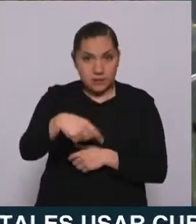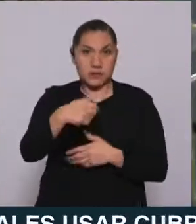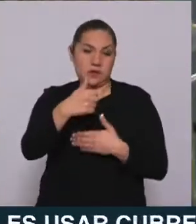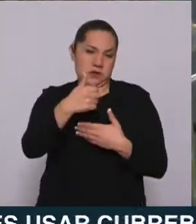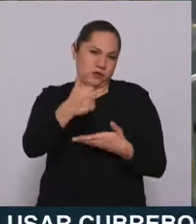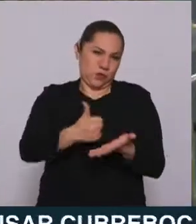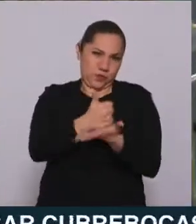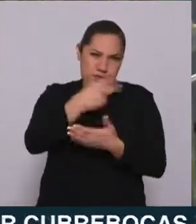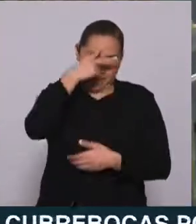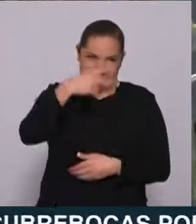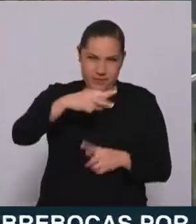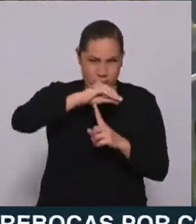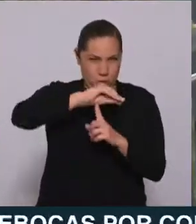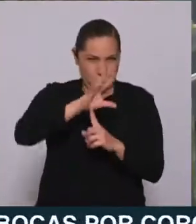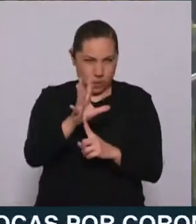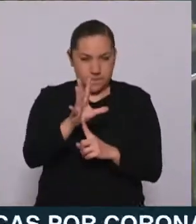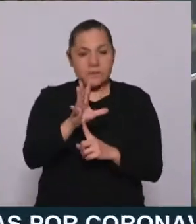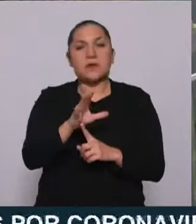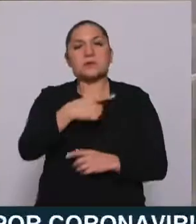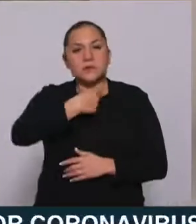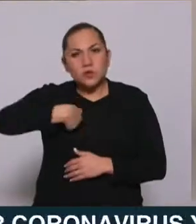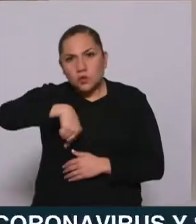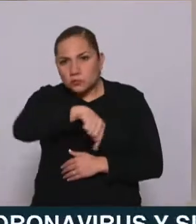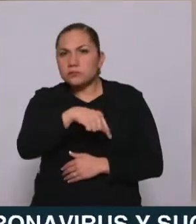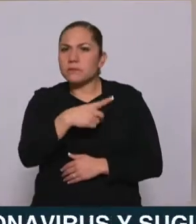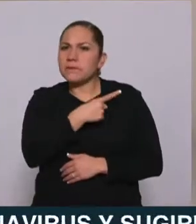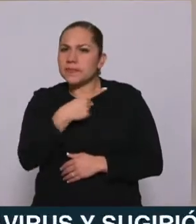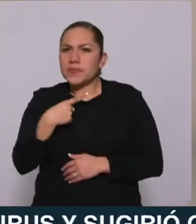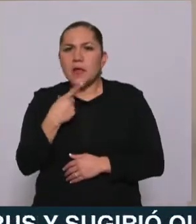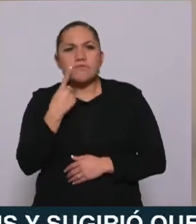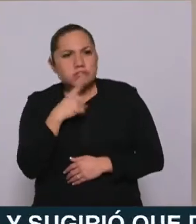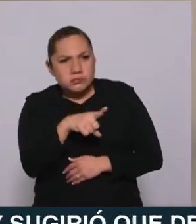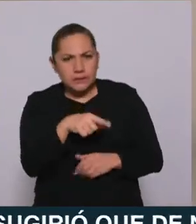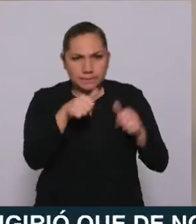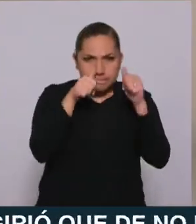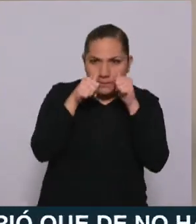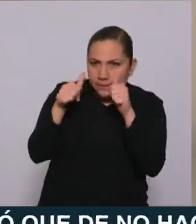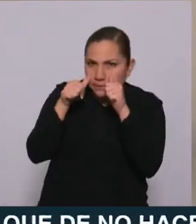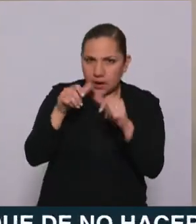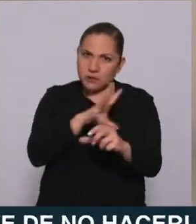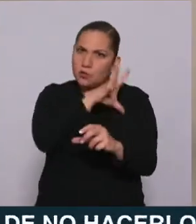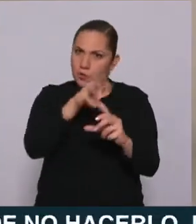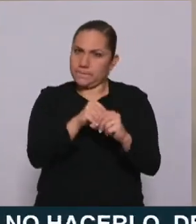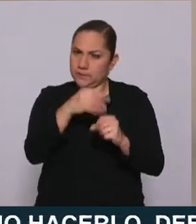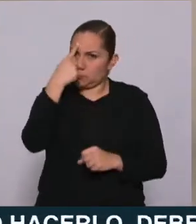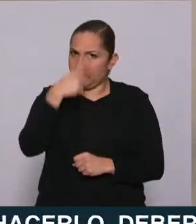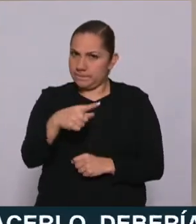Ciudad de México, el gobierno de la Ciudad de México lo tiene que resolver. Víctor Diego, 21 Noticias.